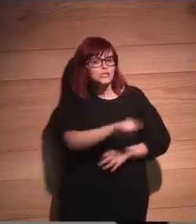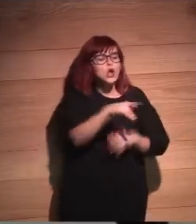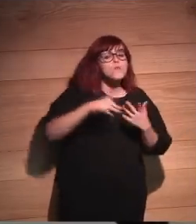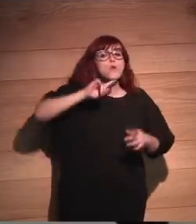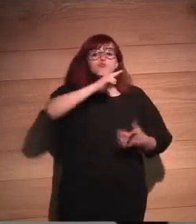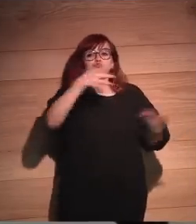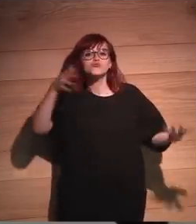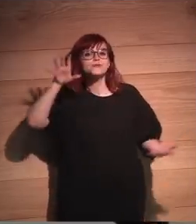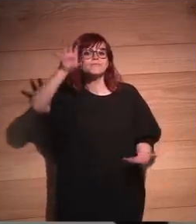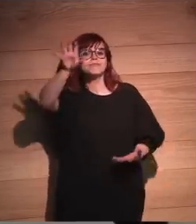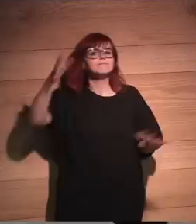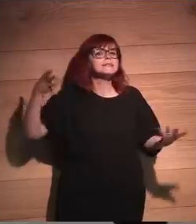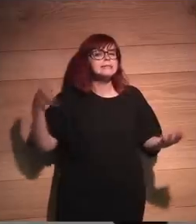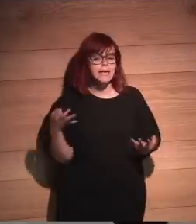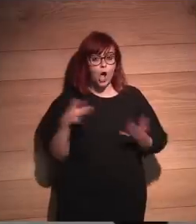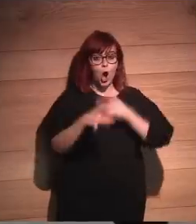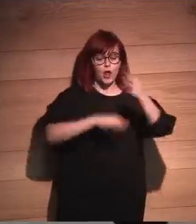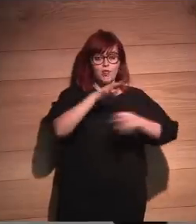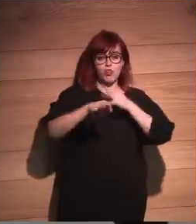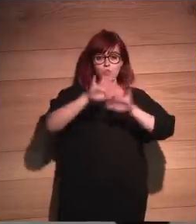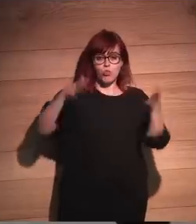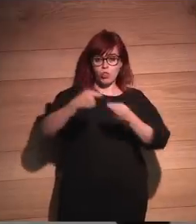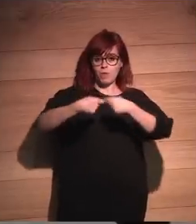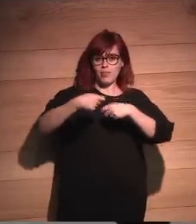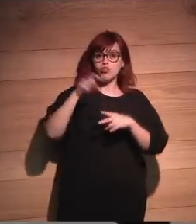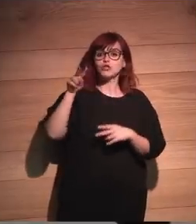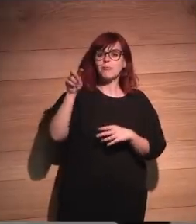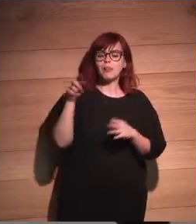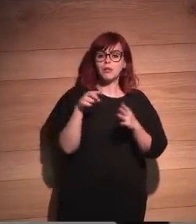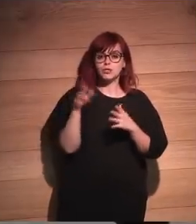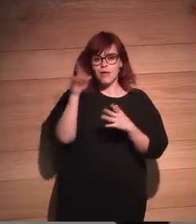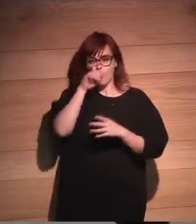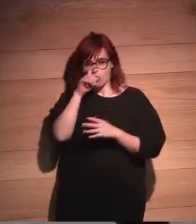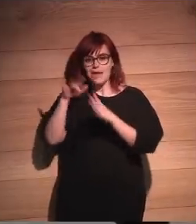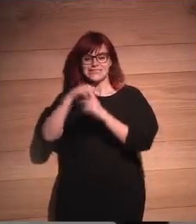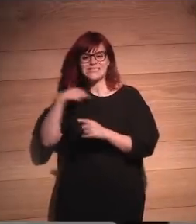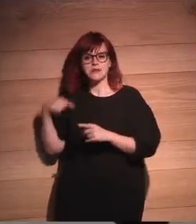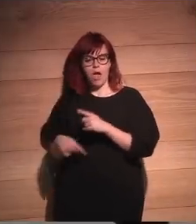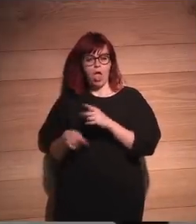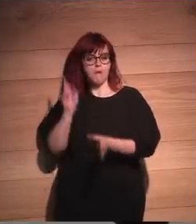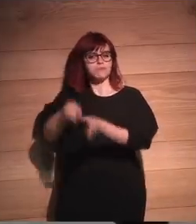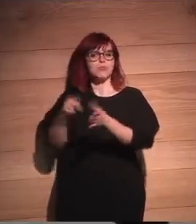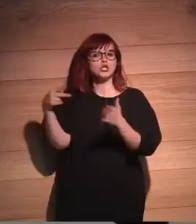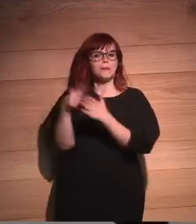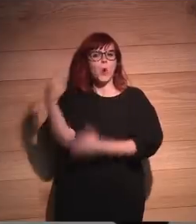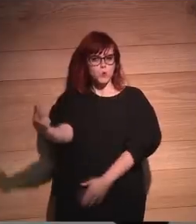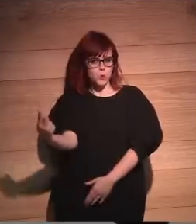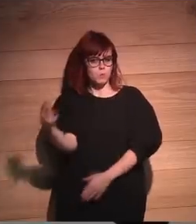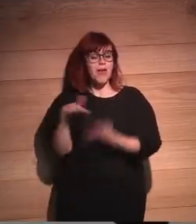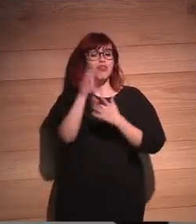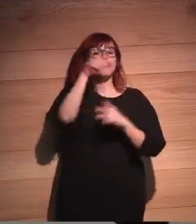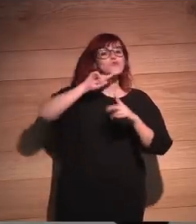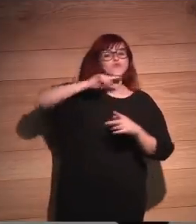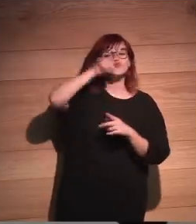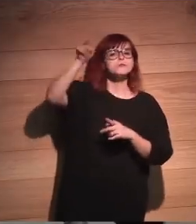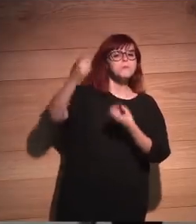Rusia? Pues Rusia entró en la Organización Mundial de Comercio en 2012, China en 2001. La energía, utiliza, como he